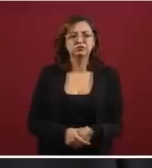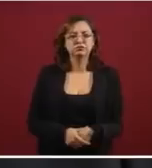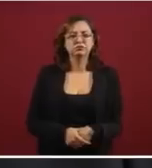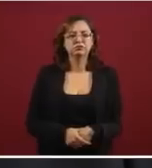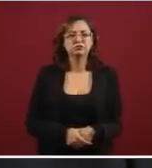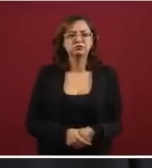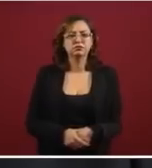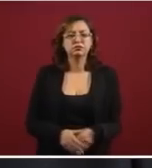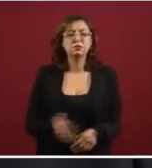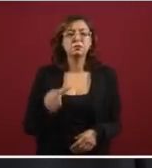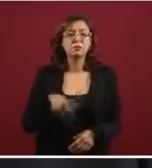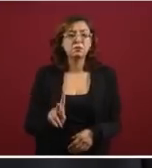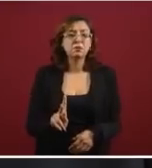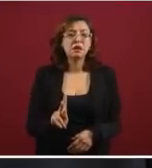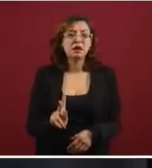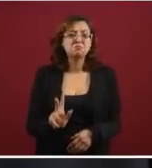nadie